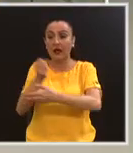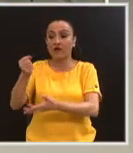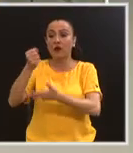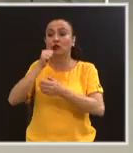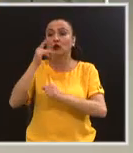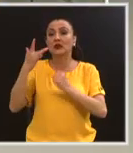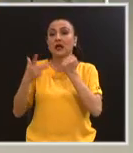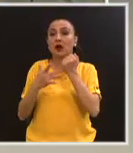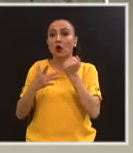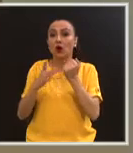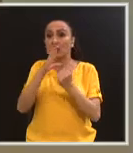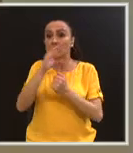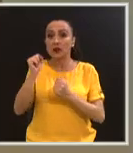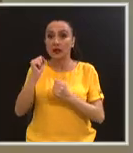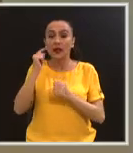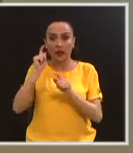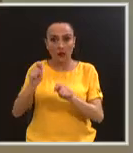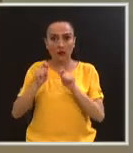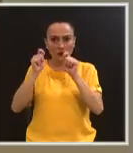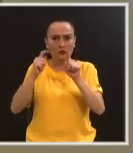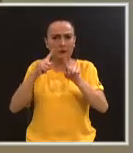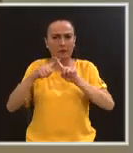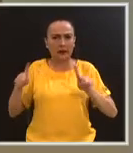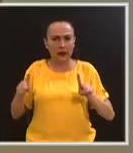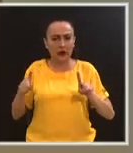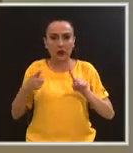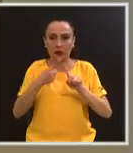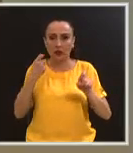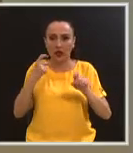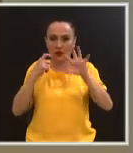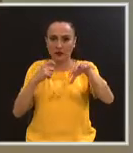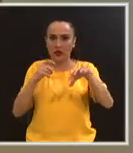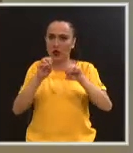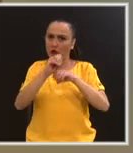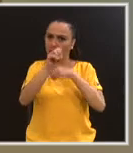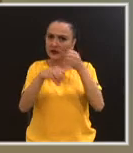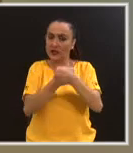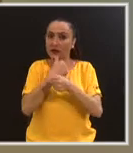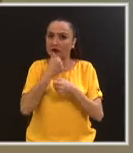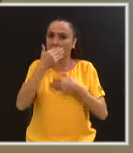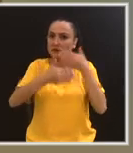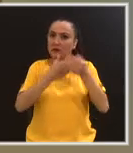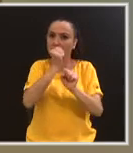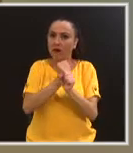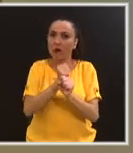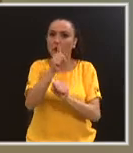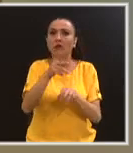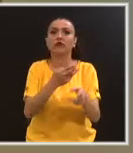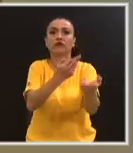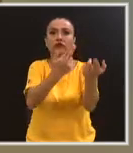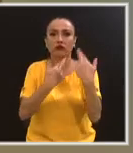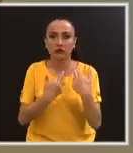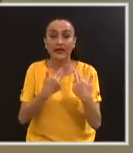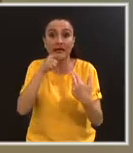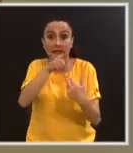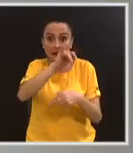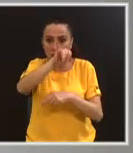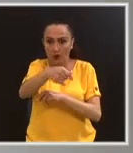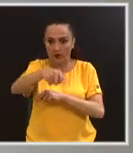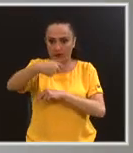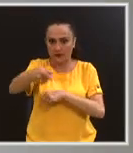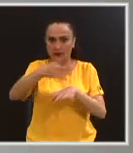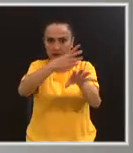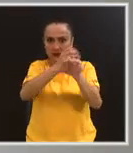tecnológicos y la de Educación sin embargo desde el despacho señalaron que se está trabajando en una respuesta y que este jueves